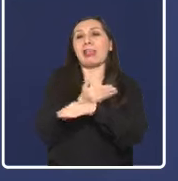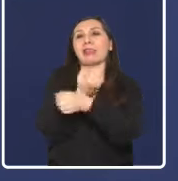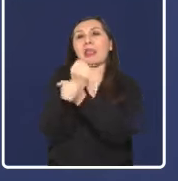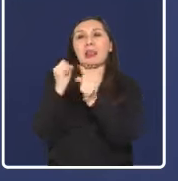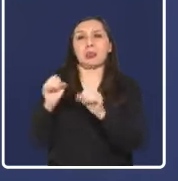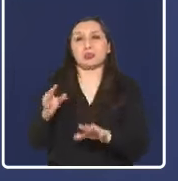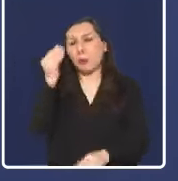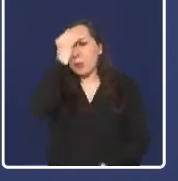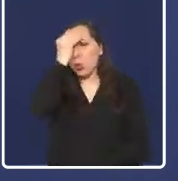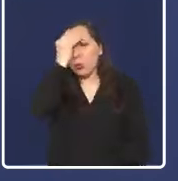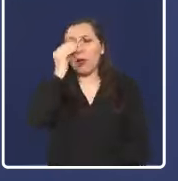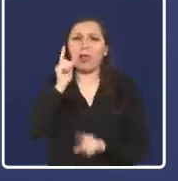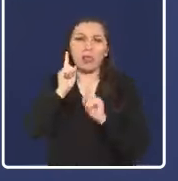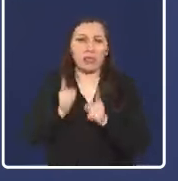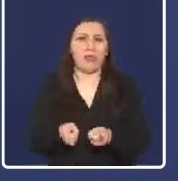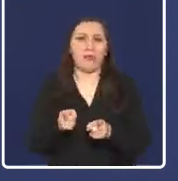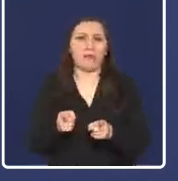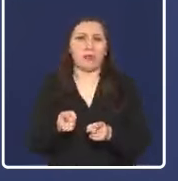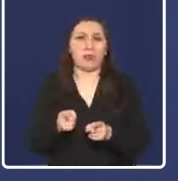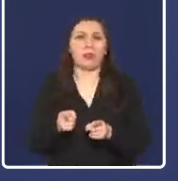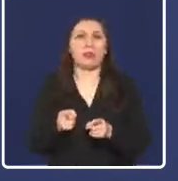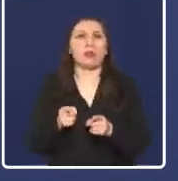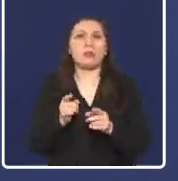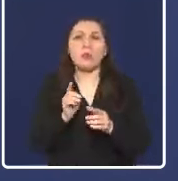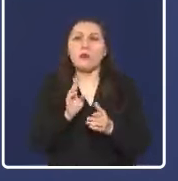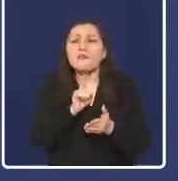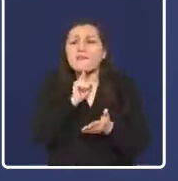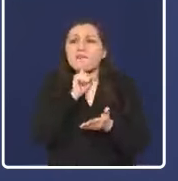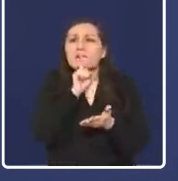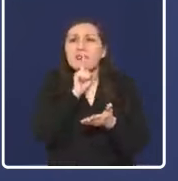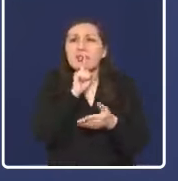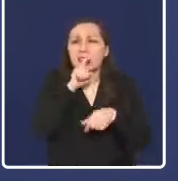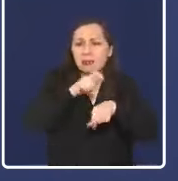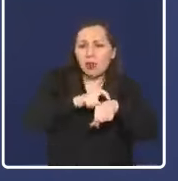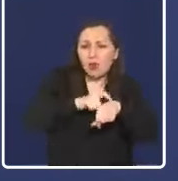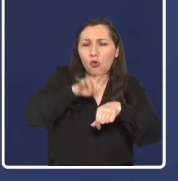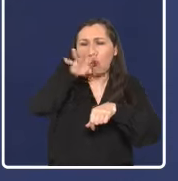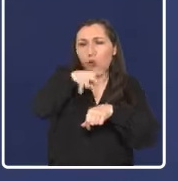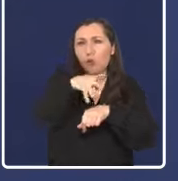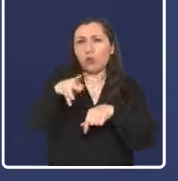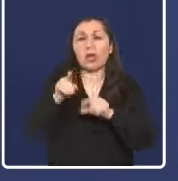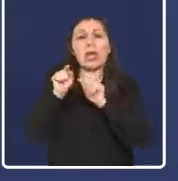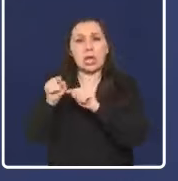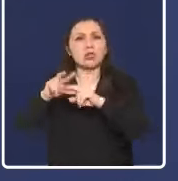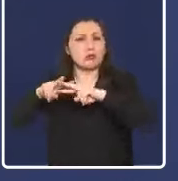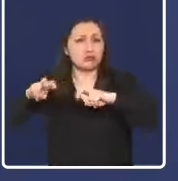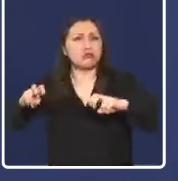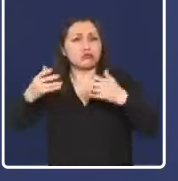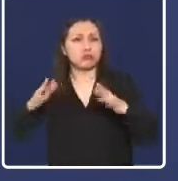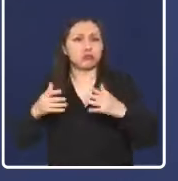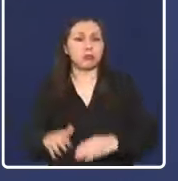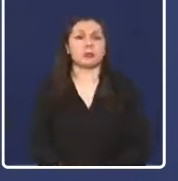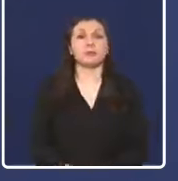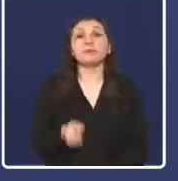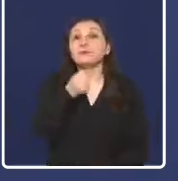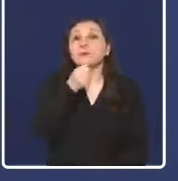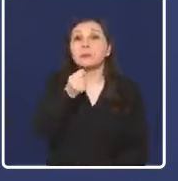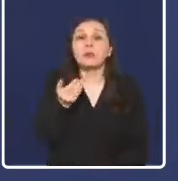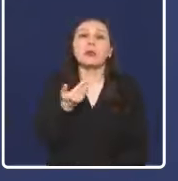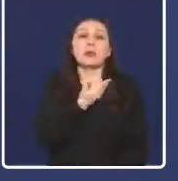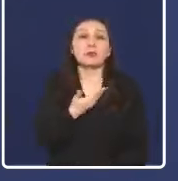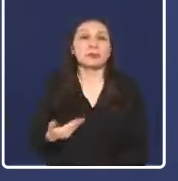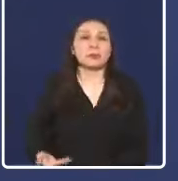cursara. Nos preocupamos porque había que ser muy fino en el tema de los horarios, así que ese sumario está en curso. Presidente, volver a la